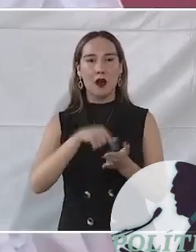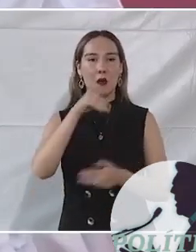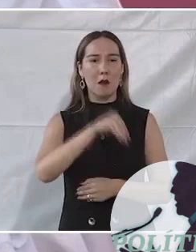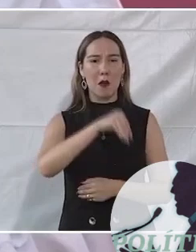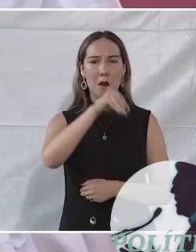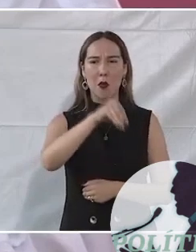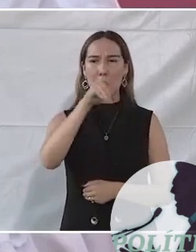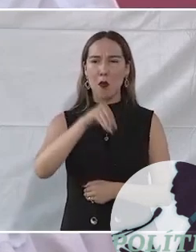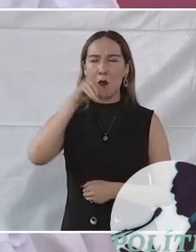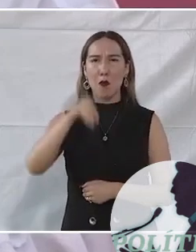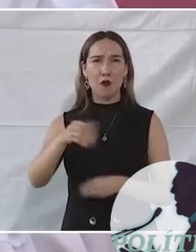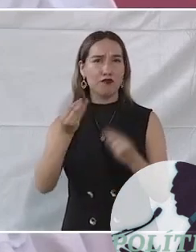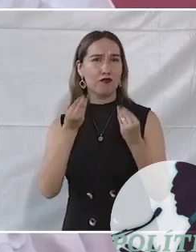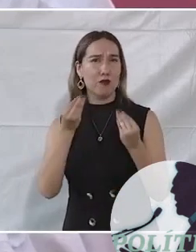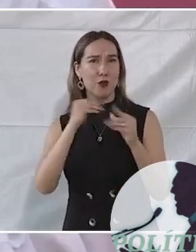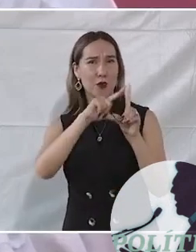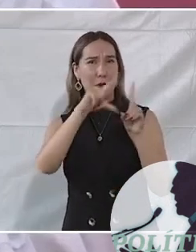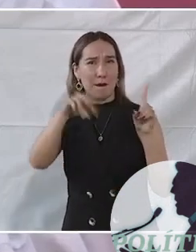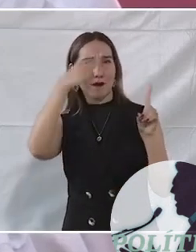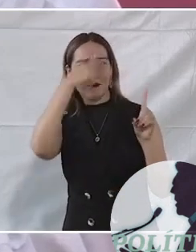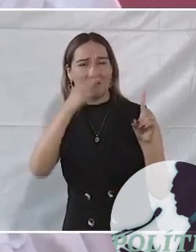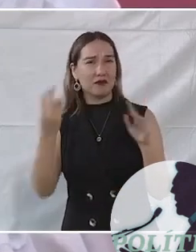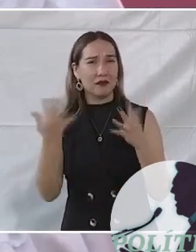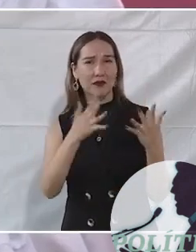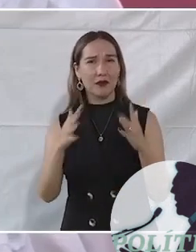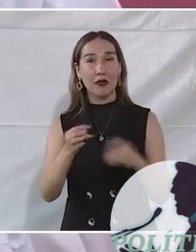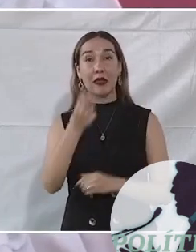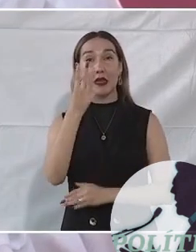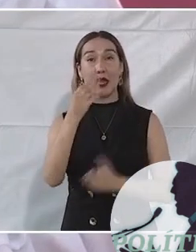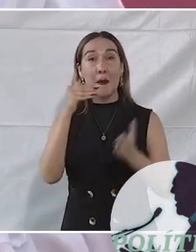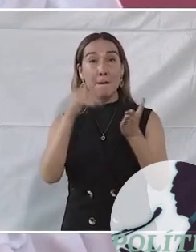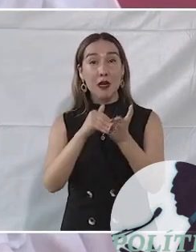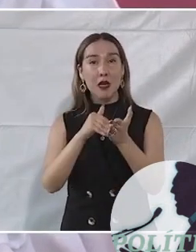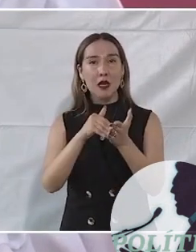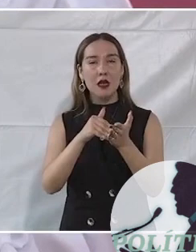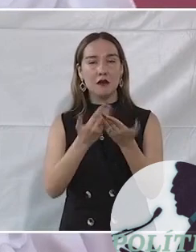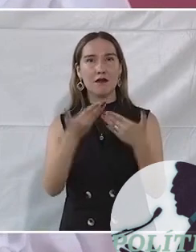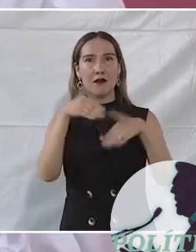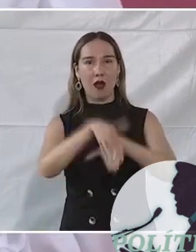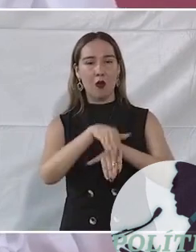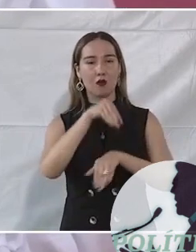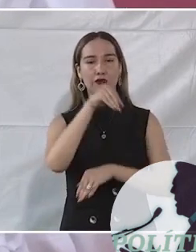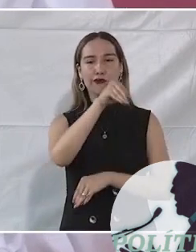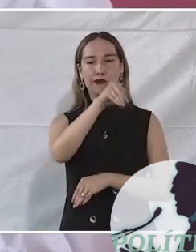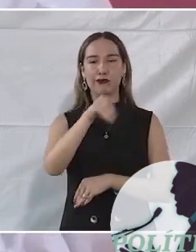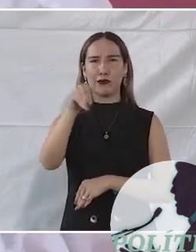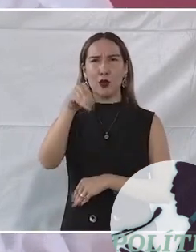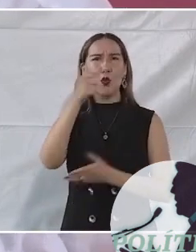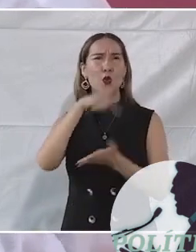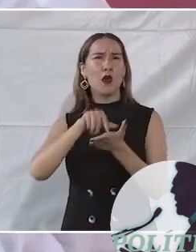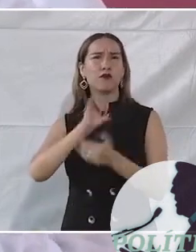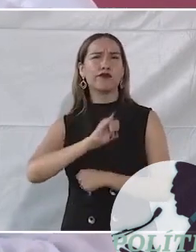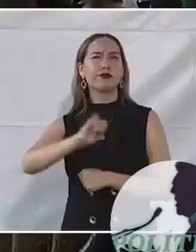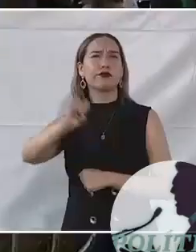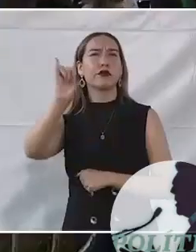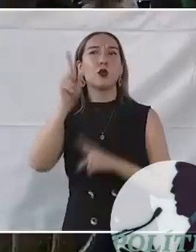todo México. Va a tener cerca de 3.000 sucursales, hasta en las comunidades más apartadas,